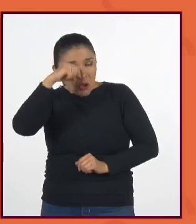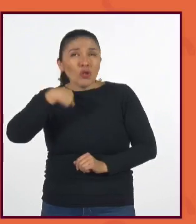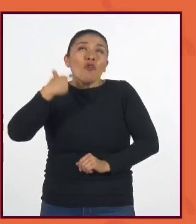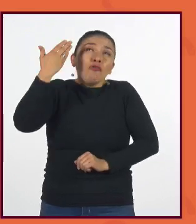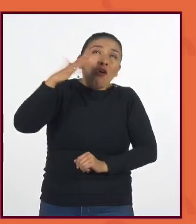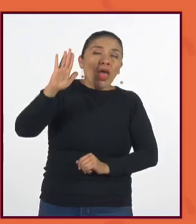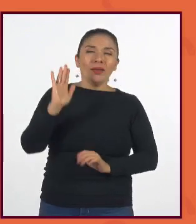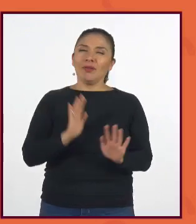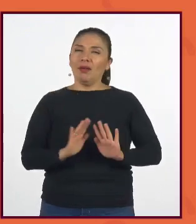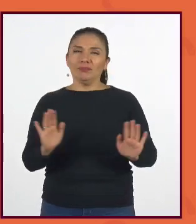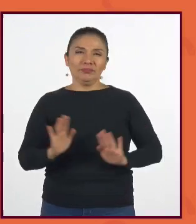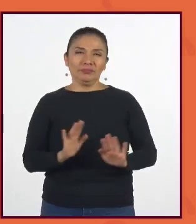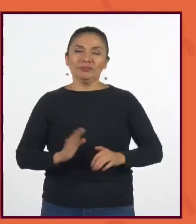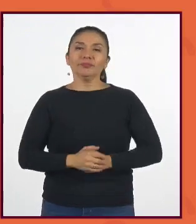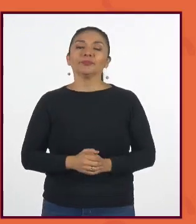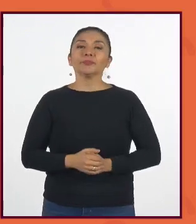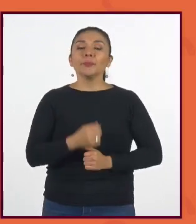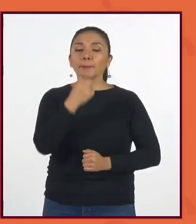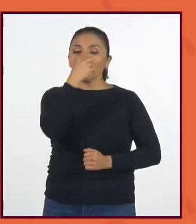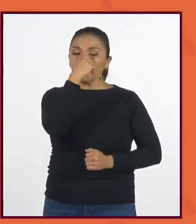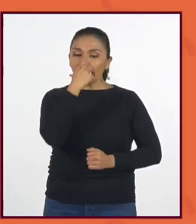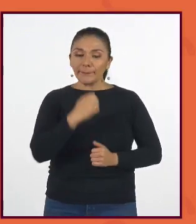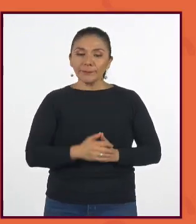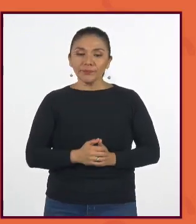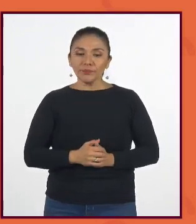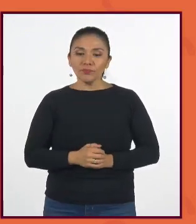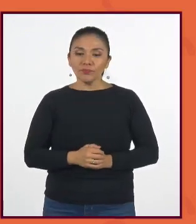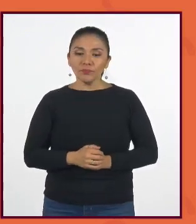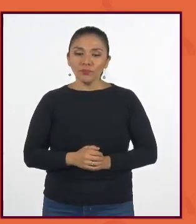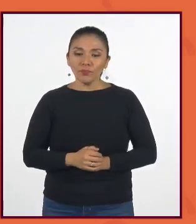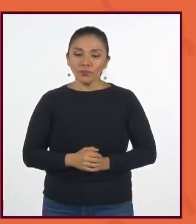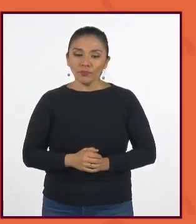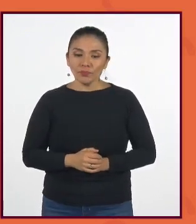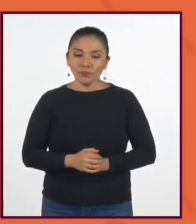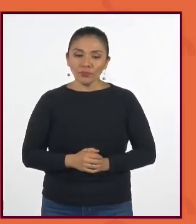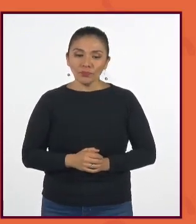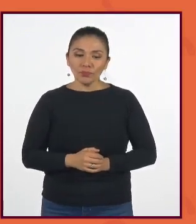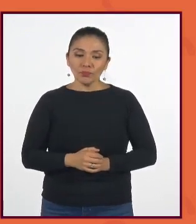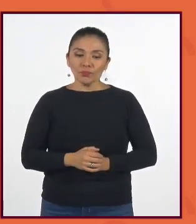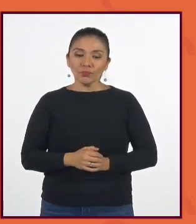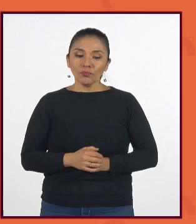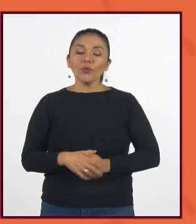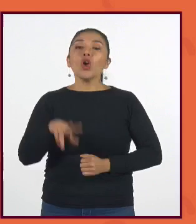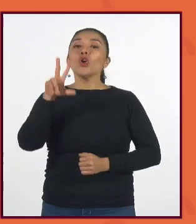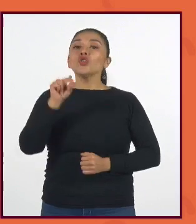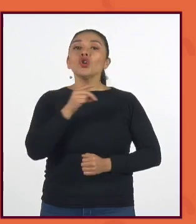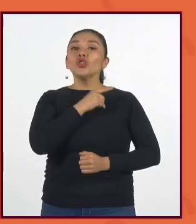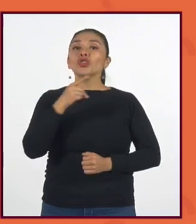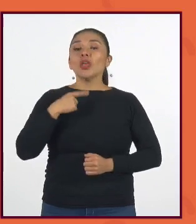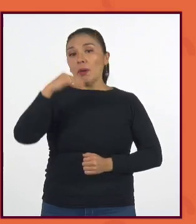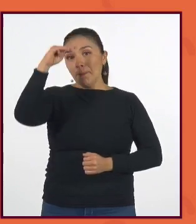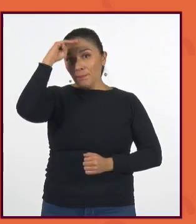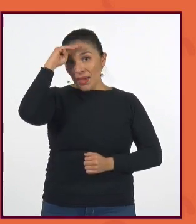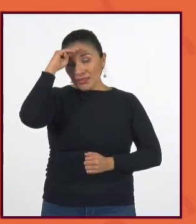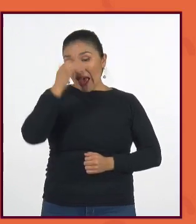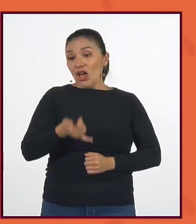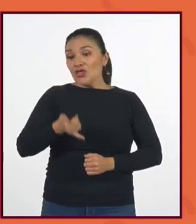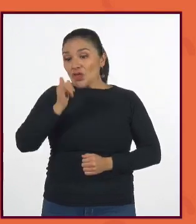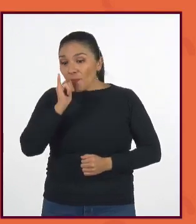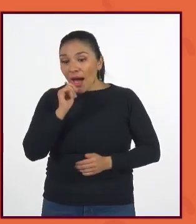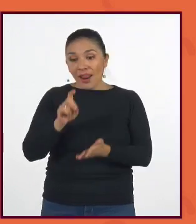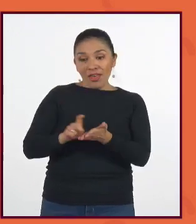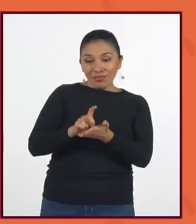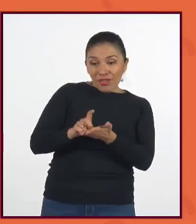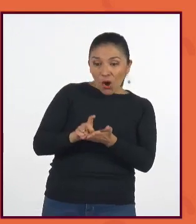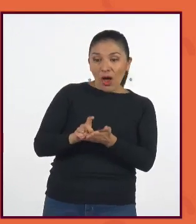propia. También no hacer, algo que no debemos hacer es vincular el consumo a algo divertido o digno de admiración, ¿no? O sea,